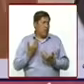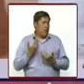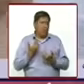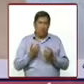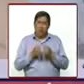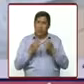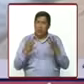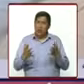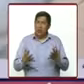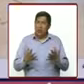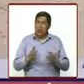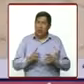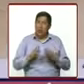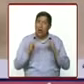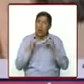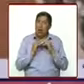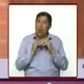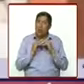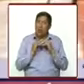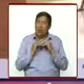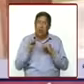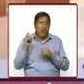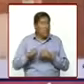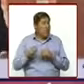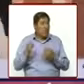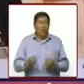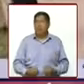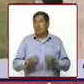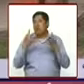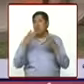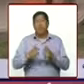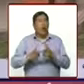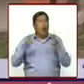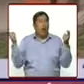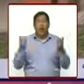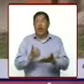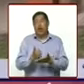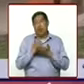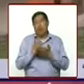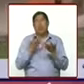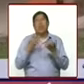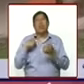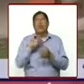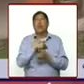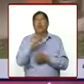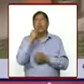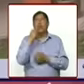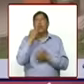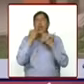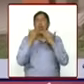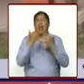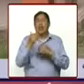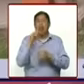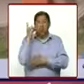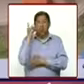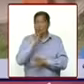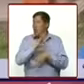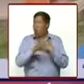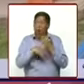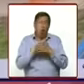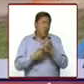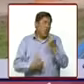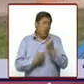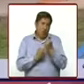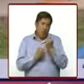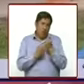su domicilio y necesita mucho. Y esto es una gran ayuda. Solo queremos decir gracias, Bolivia, por todo el apoyo